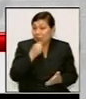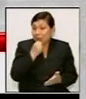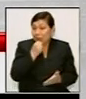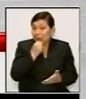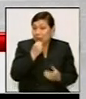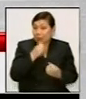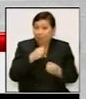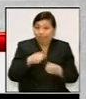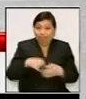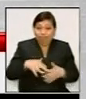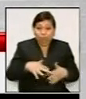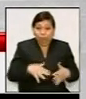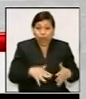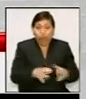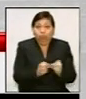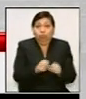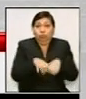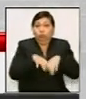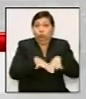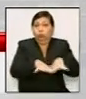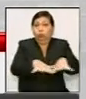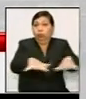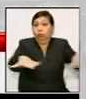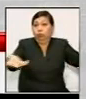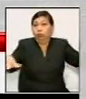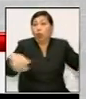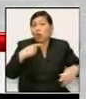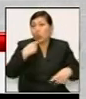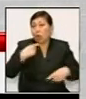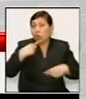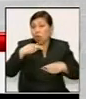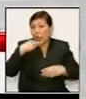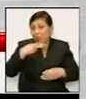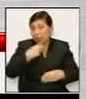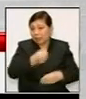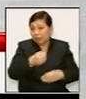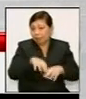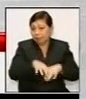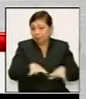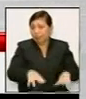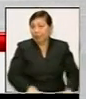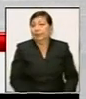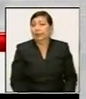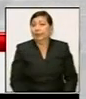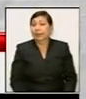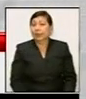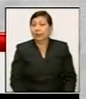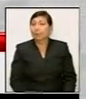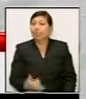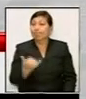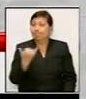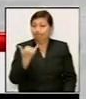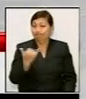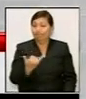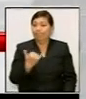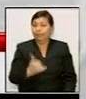regó como pólvora encendida por muchos sitios de Lima. Y hoy,